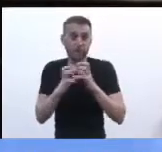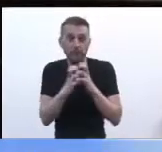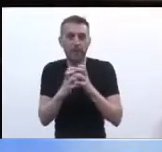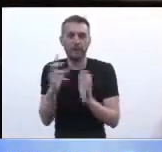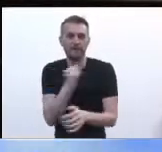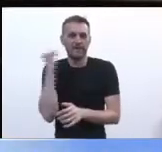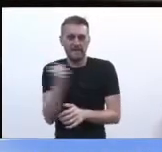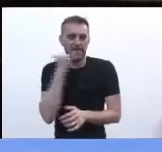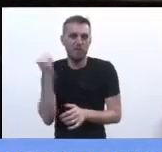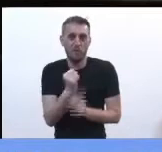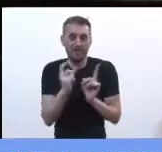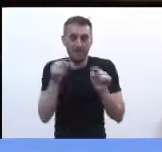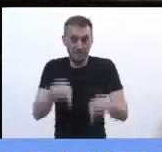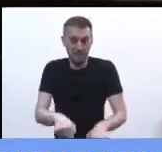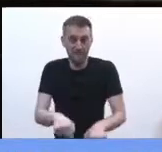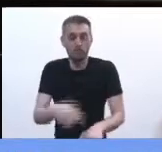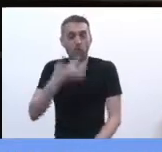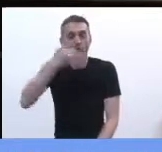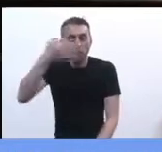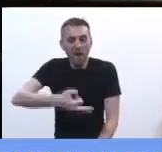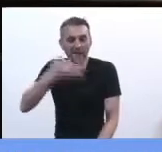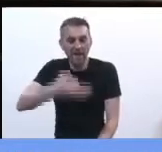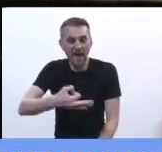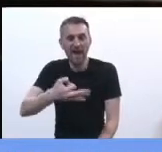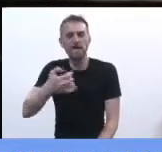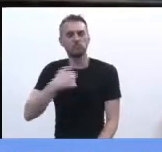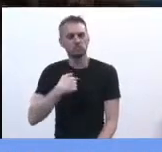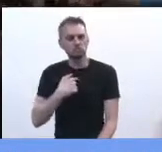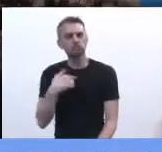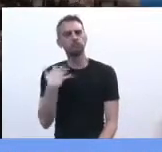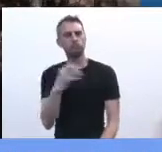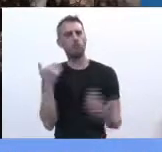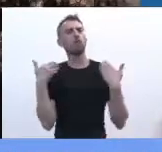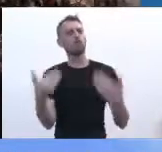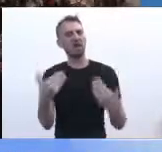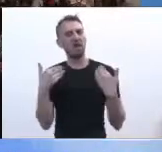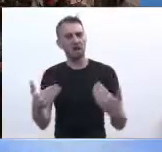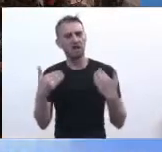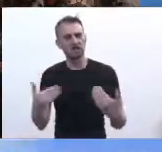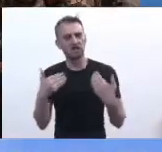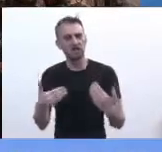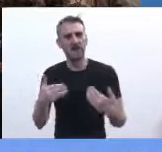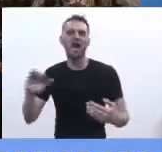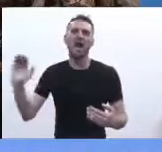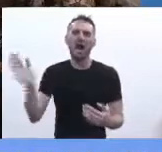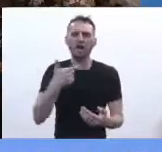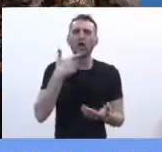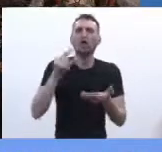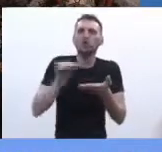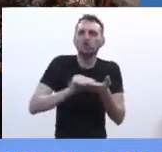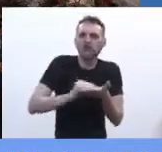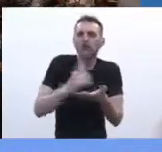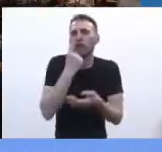profundo como es esto la verdad que tengo que felicitar a todos los senadores y senadoras